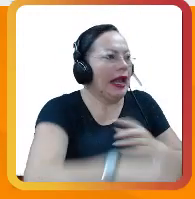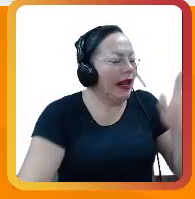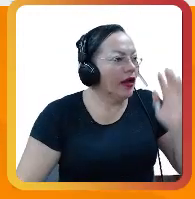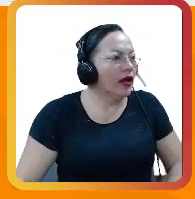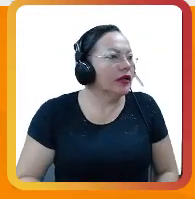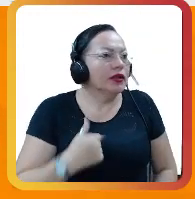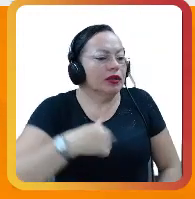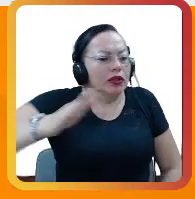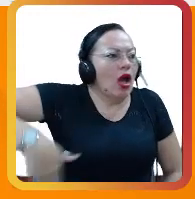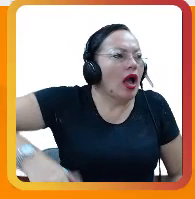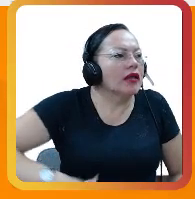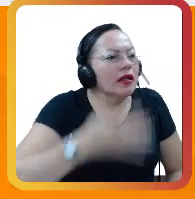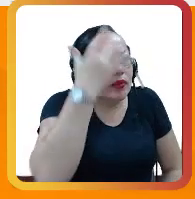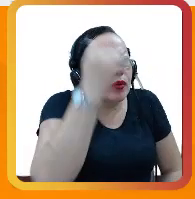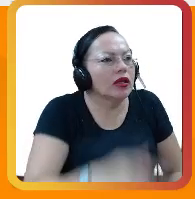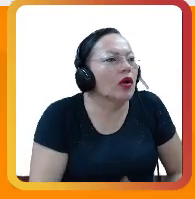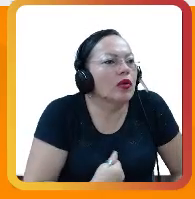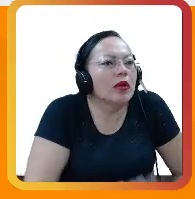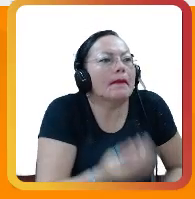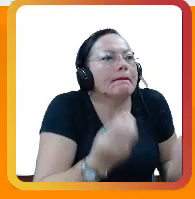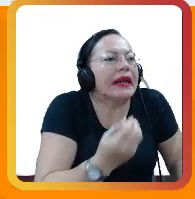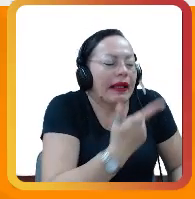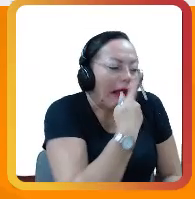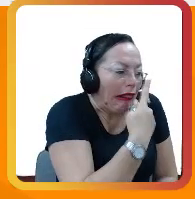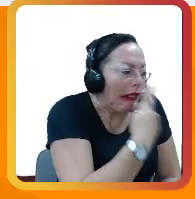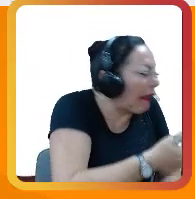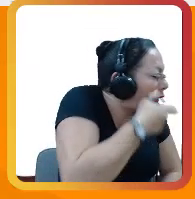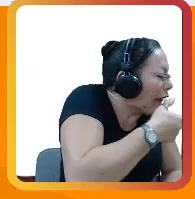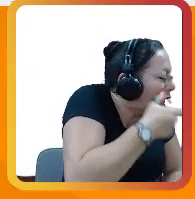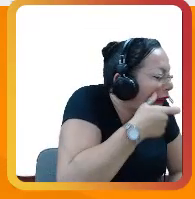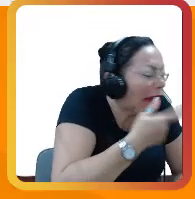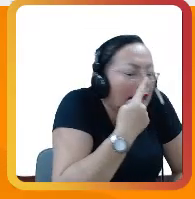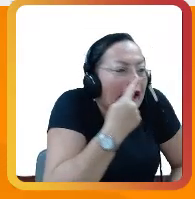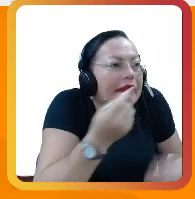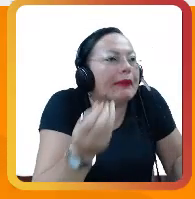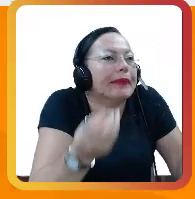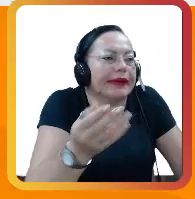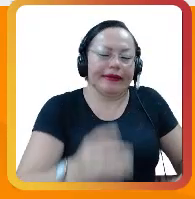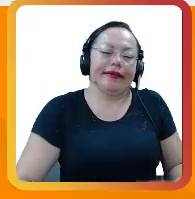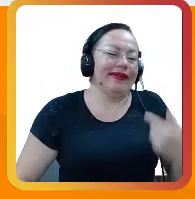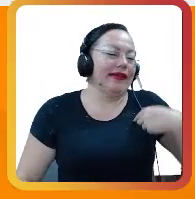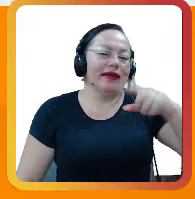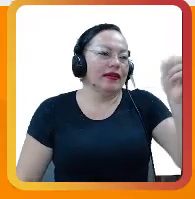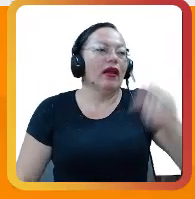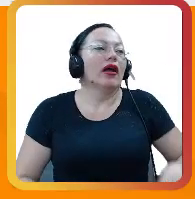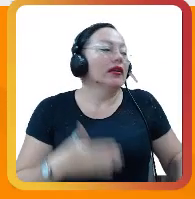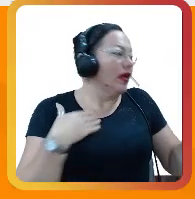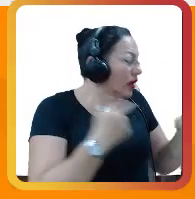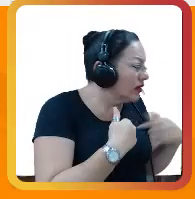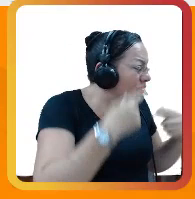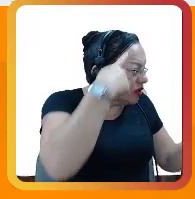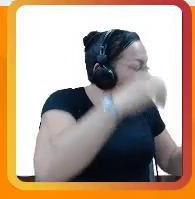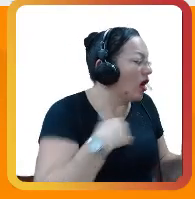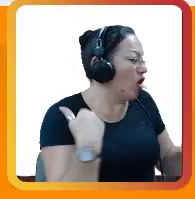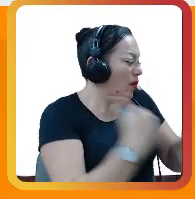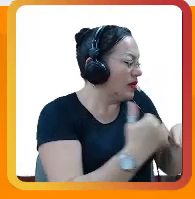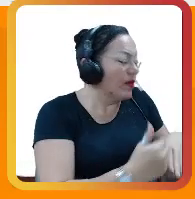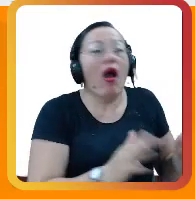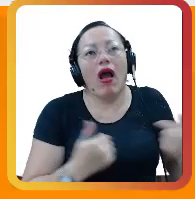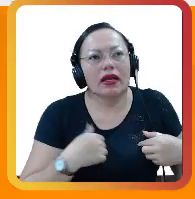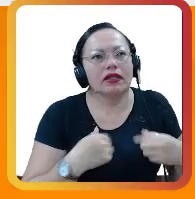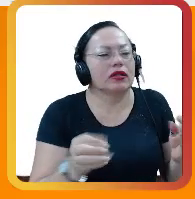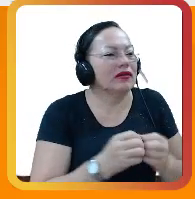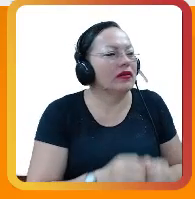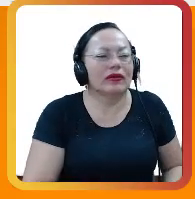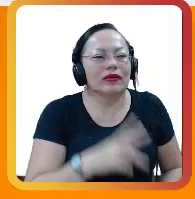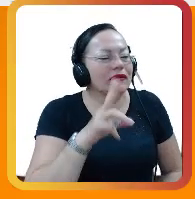lejos, porque tú solo te concentraste a mirar qué es lo que estaba haciendo, y hizo esto, entonces yo hago lo mismo, hizo aquel cambio, pues yo hago lo mismo.